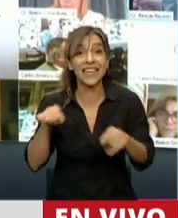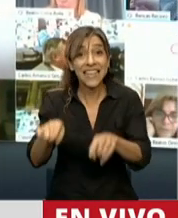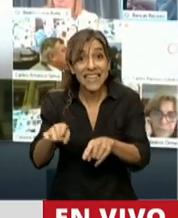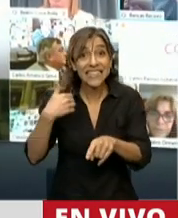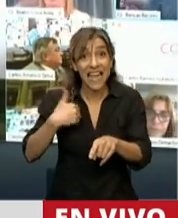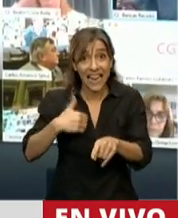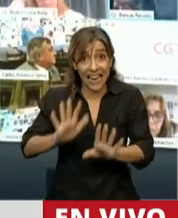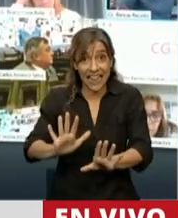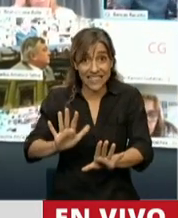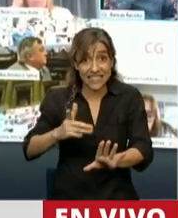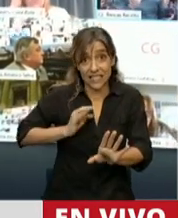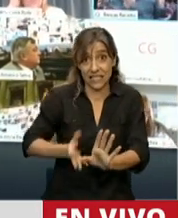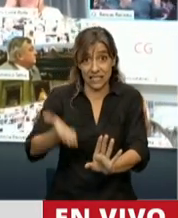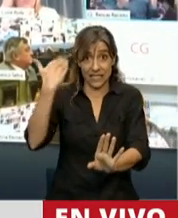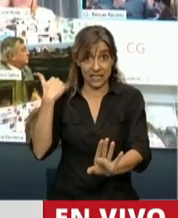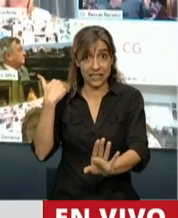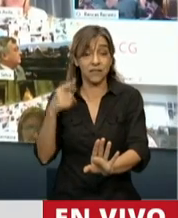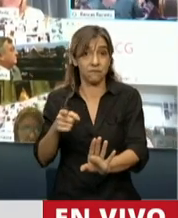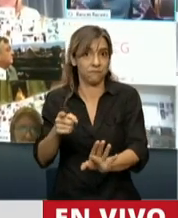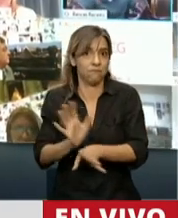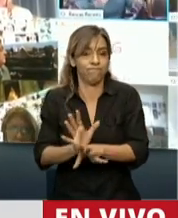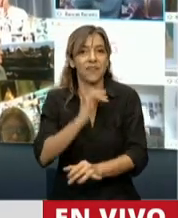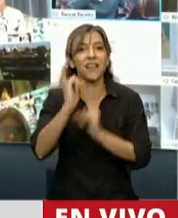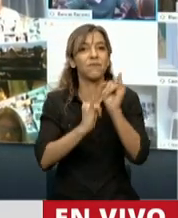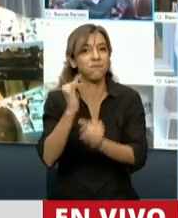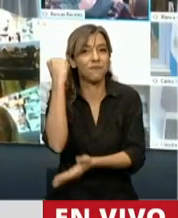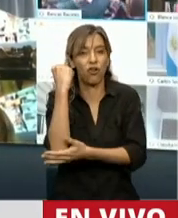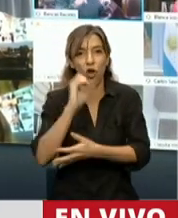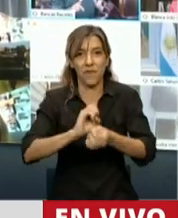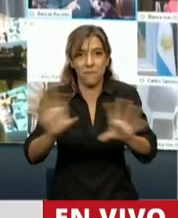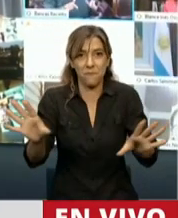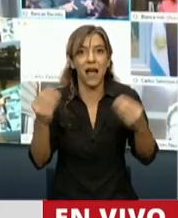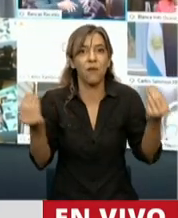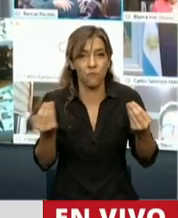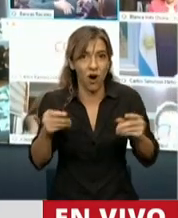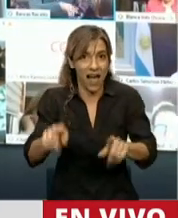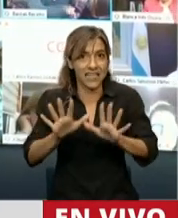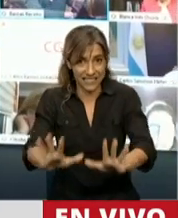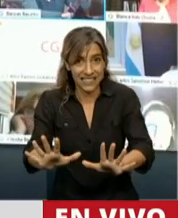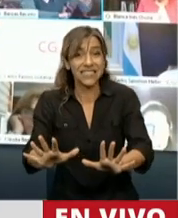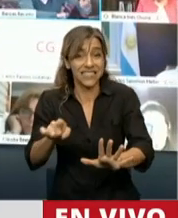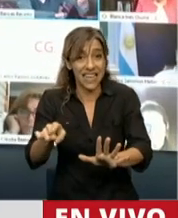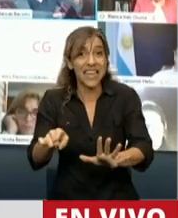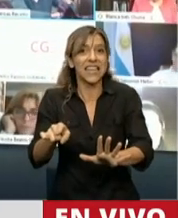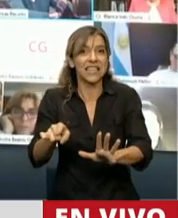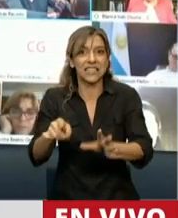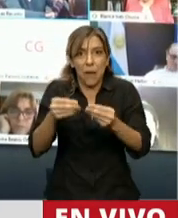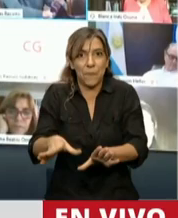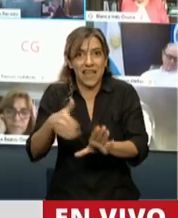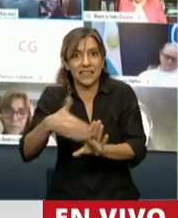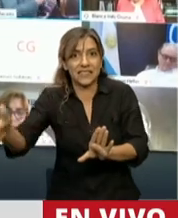que explica la gravedad de esta crisis económica, imaginen qué distinta sería esta crisis si esa no fuera el punto de partida.